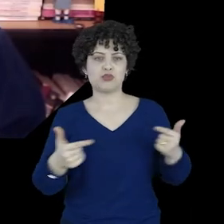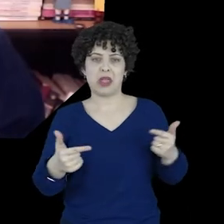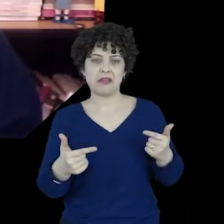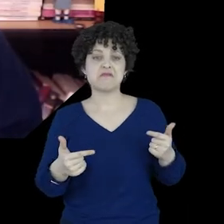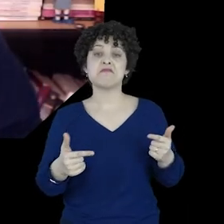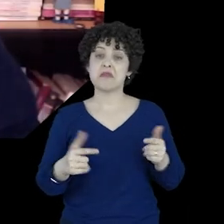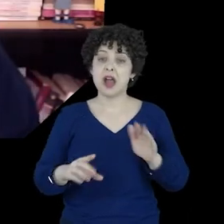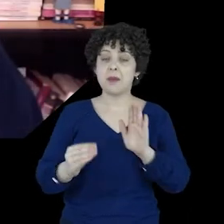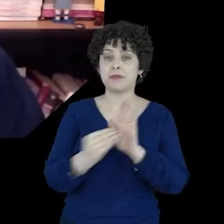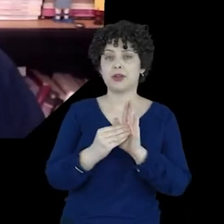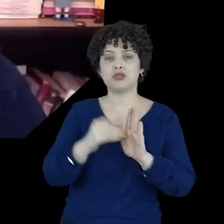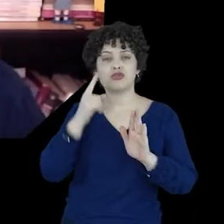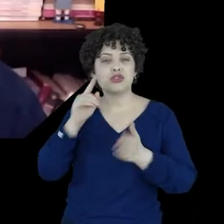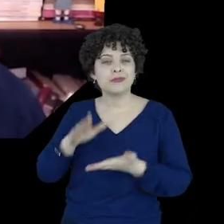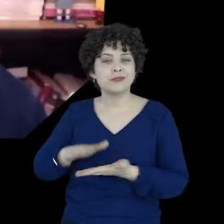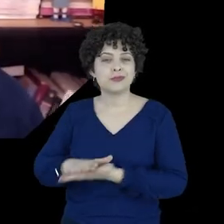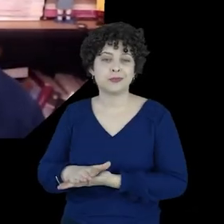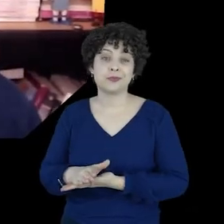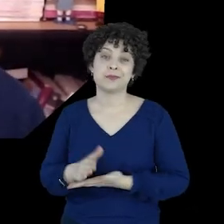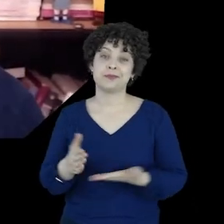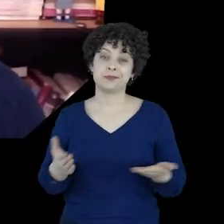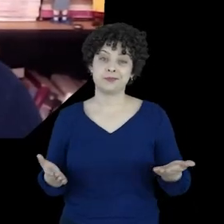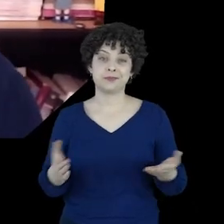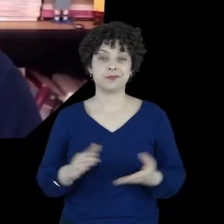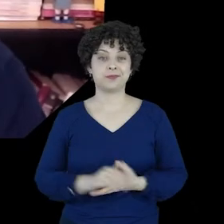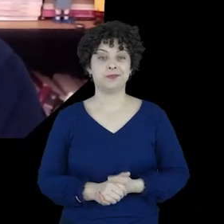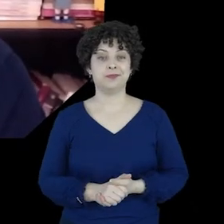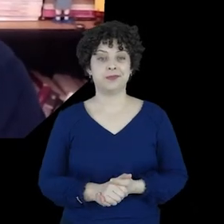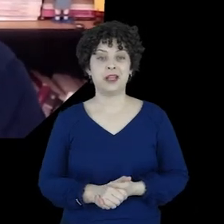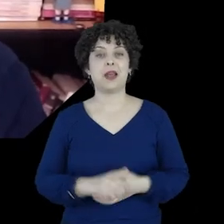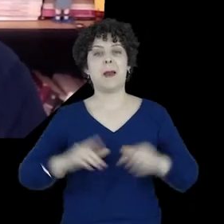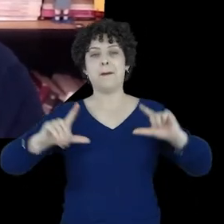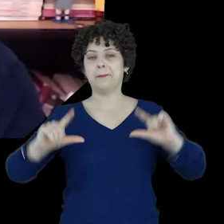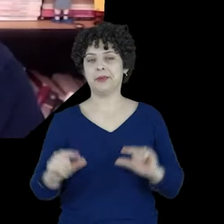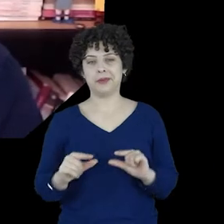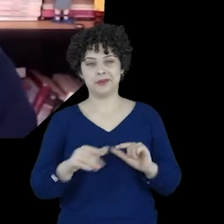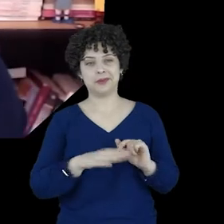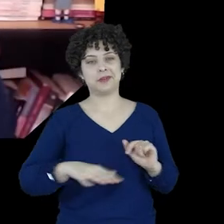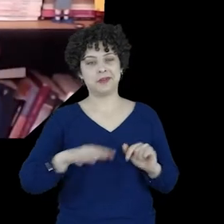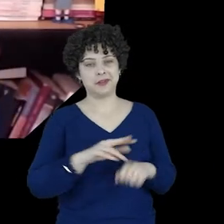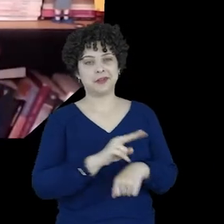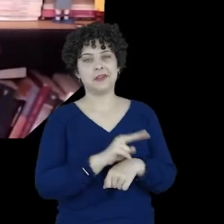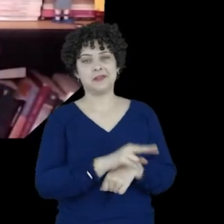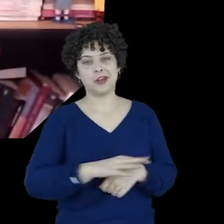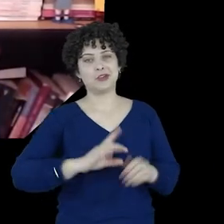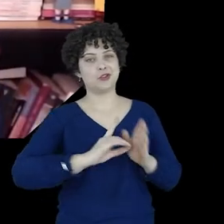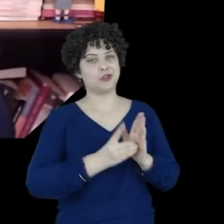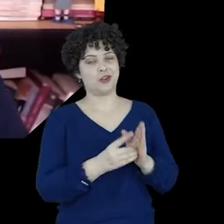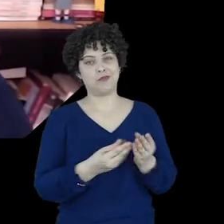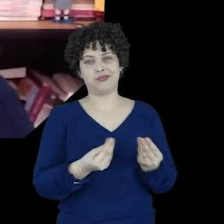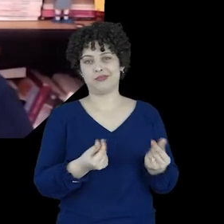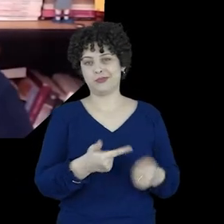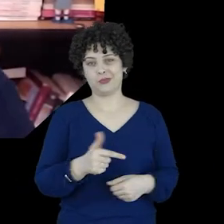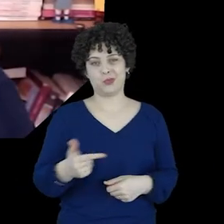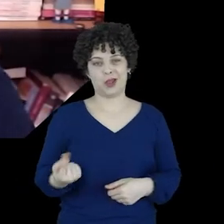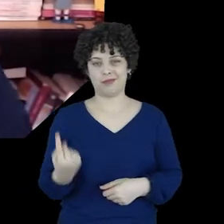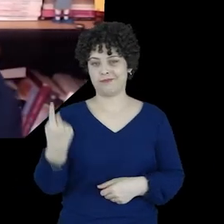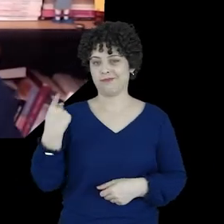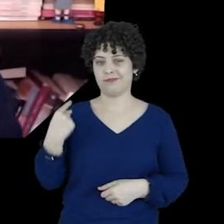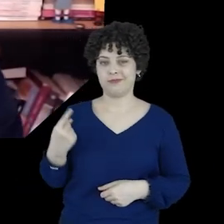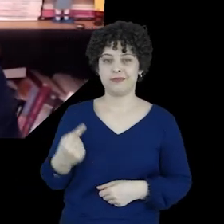se imaginarán por el año de la publicación de la ley, menos en términos de protección en la esfera digital. Sin